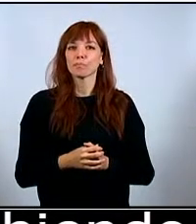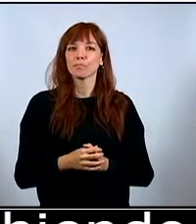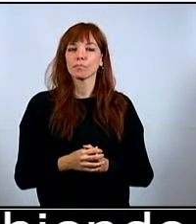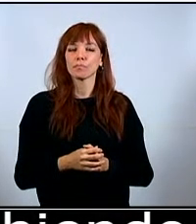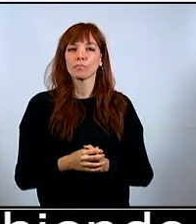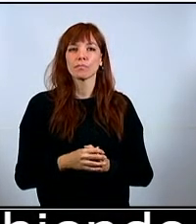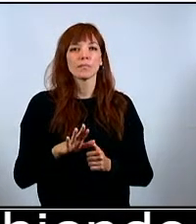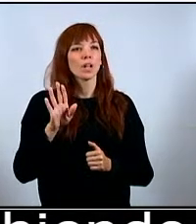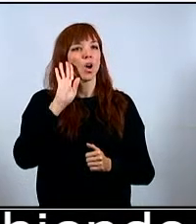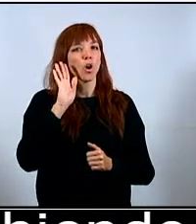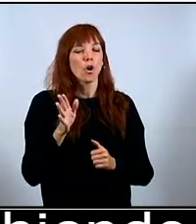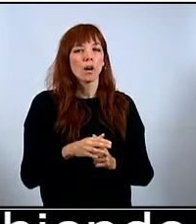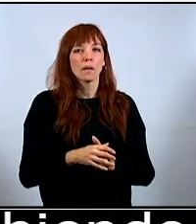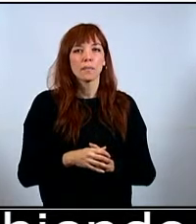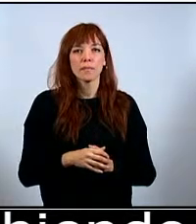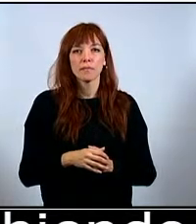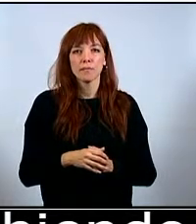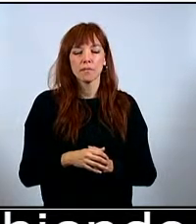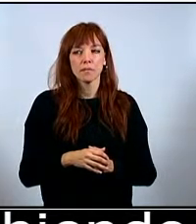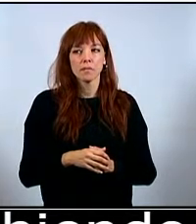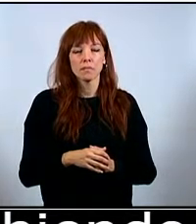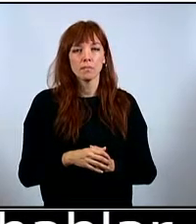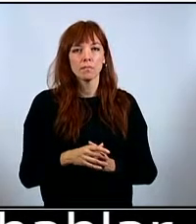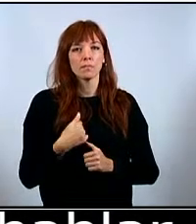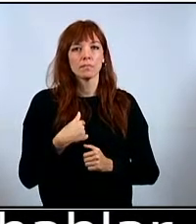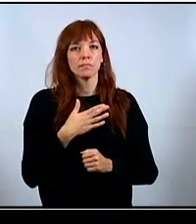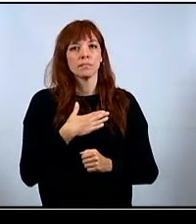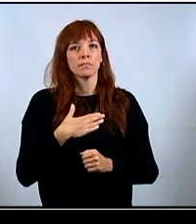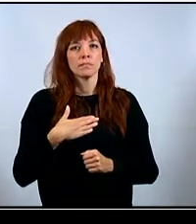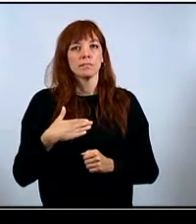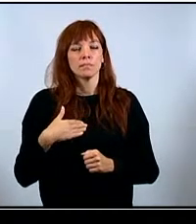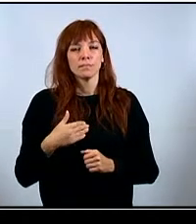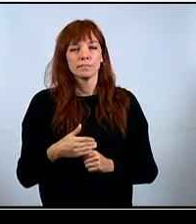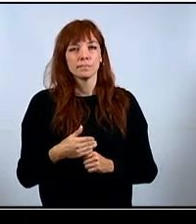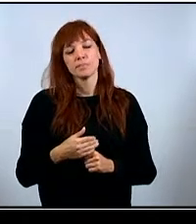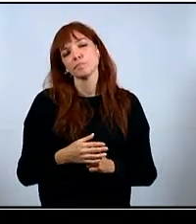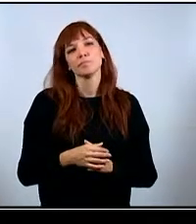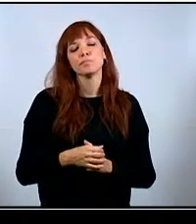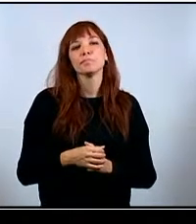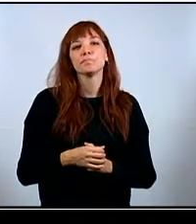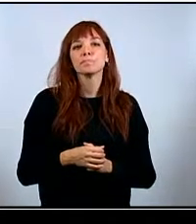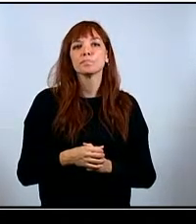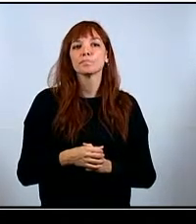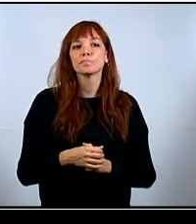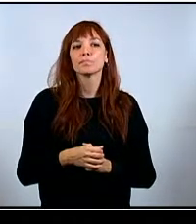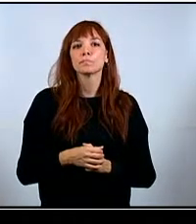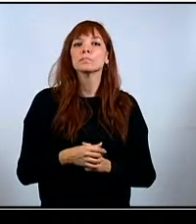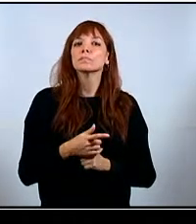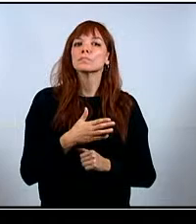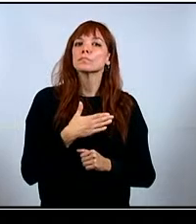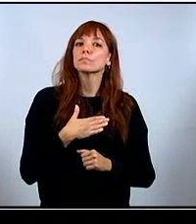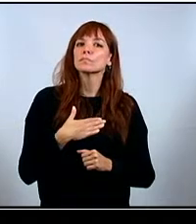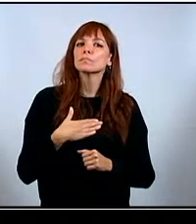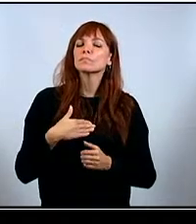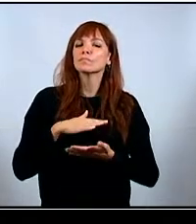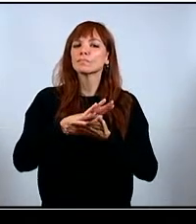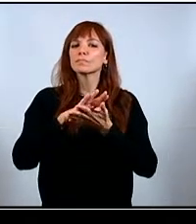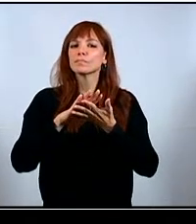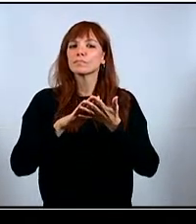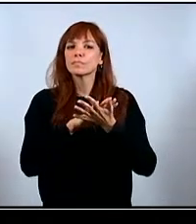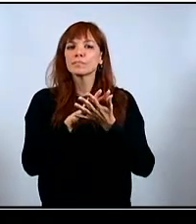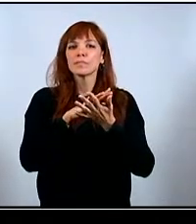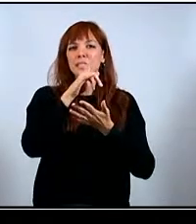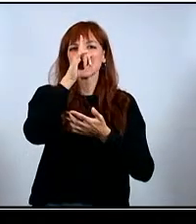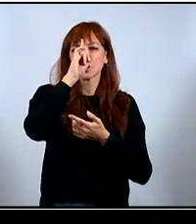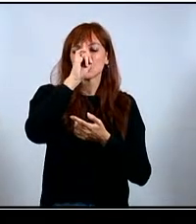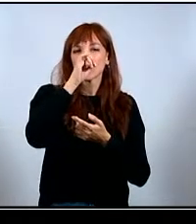Hola, buenas. Yo soy Juan Soriano de Eloy. Sobre esto que ha comentado de un requerimiento para la liquidación del 21, no sé qué recorrido tiene, si es que